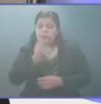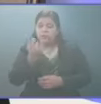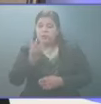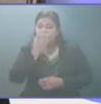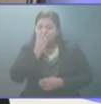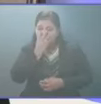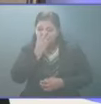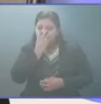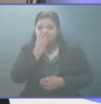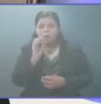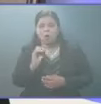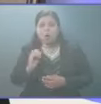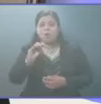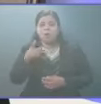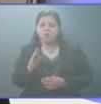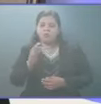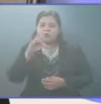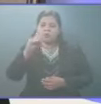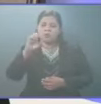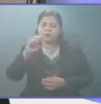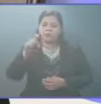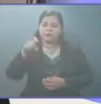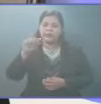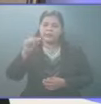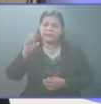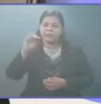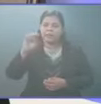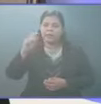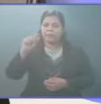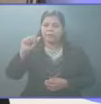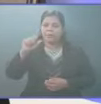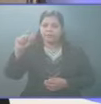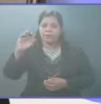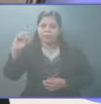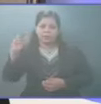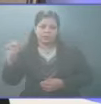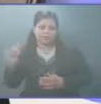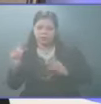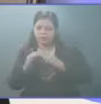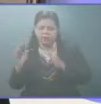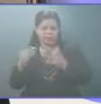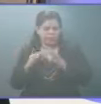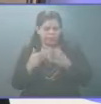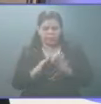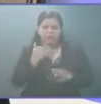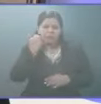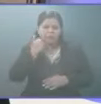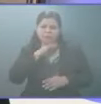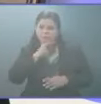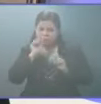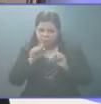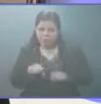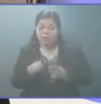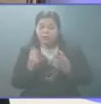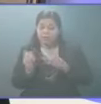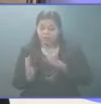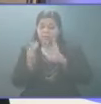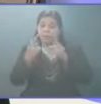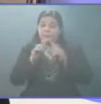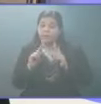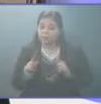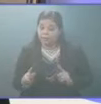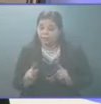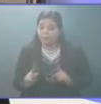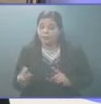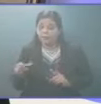el uso de dexametasona, y obviamente cubrir las otras coinfecciones que pueden existir. Pero